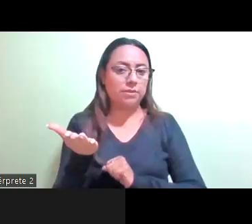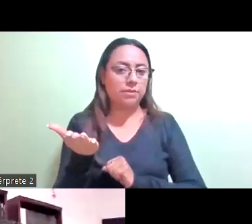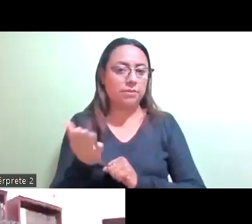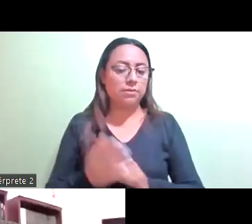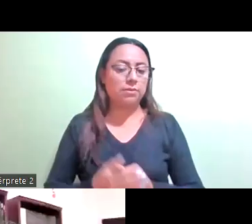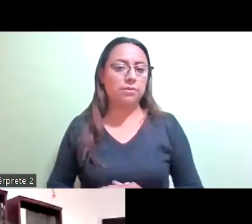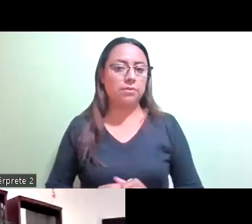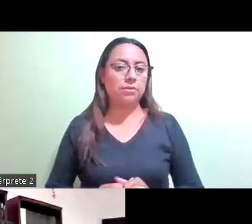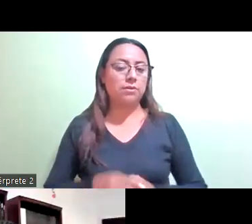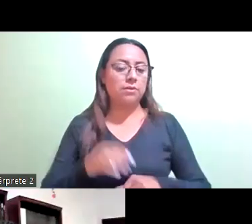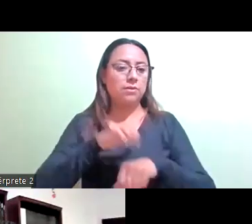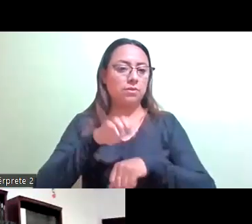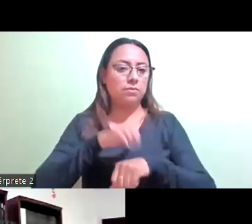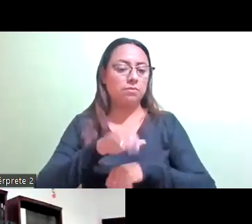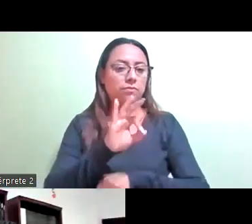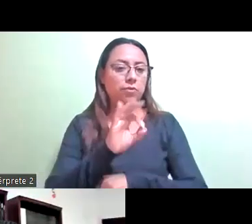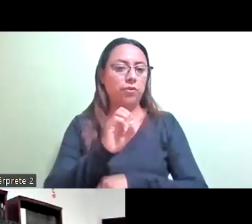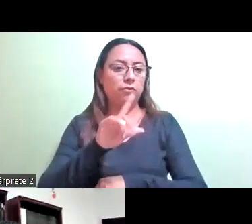con número de folio